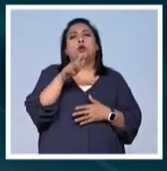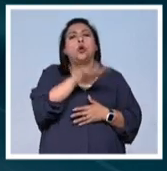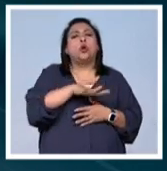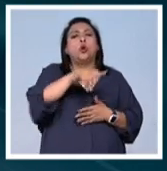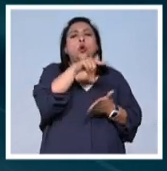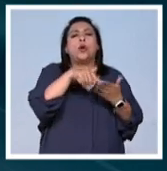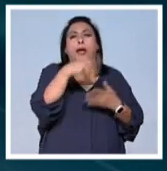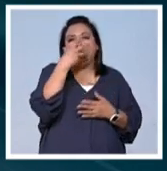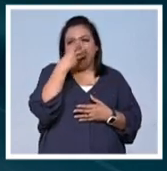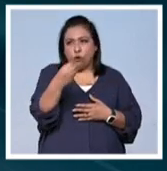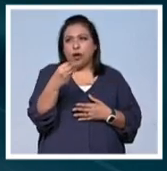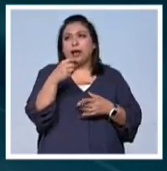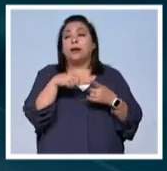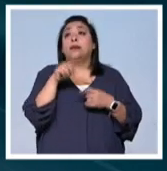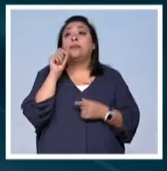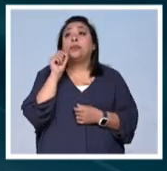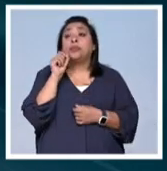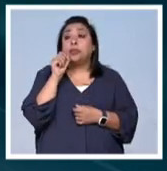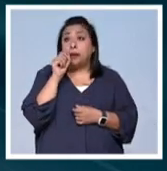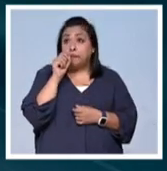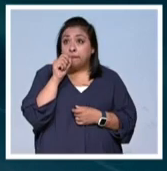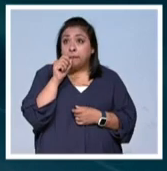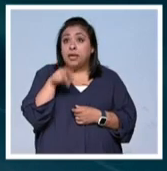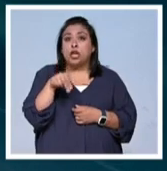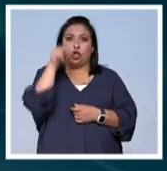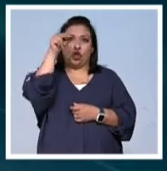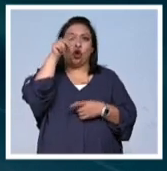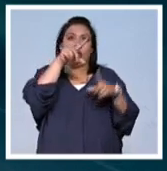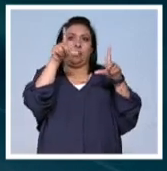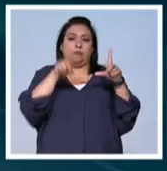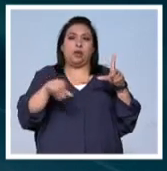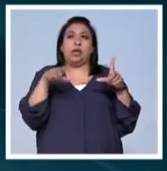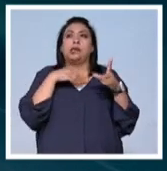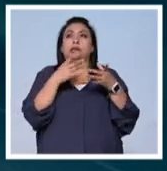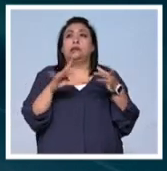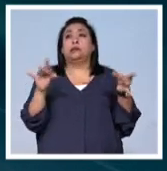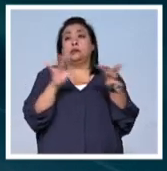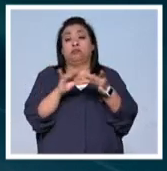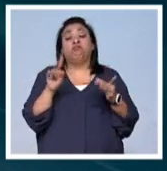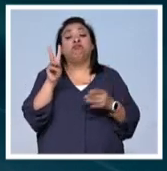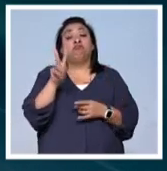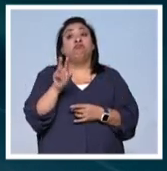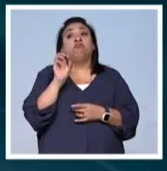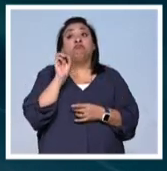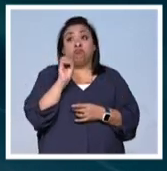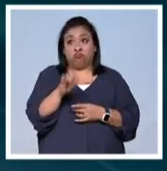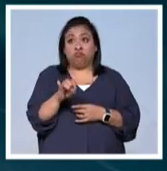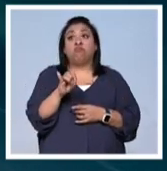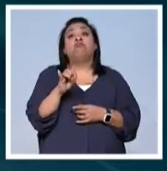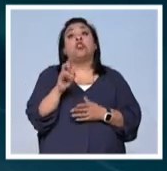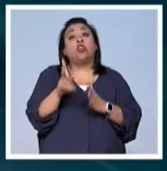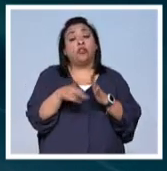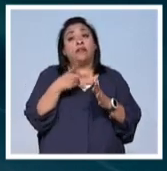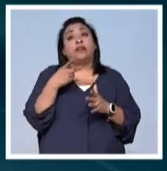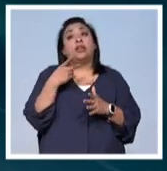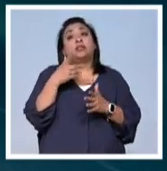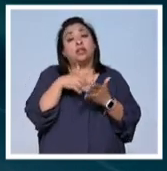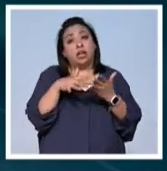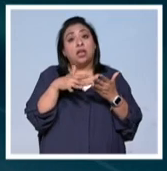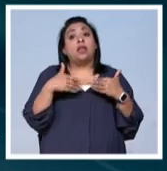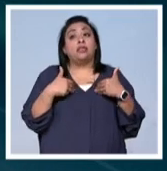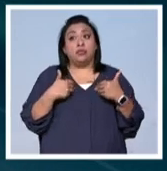y ni qué decir por supuesto también del Norte del país tiene unas crónicas regias que vale la pena revisitar releer